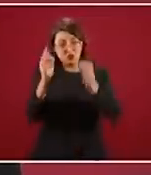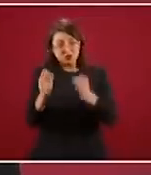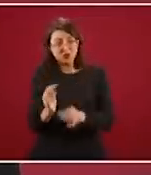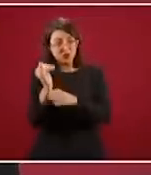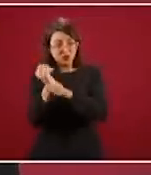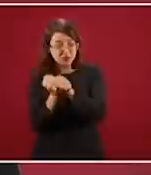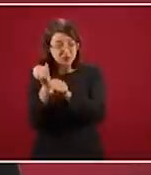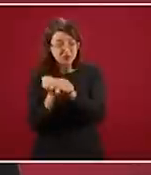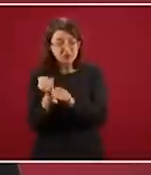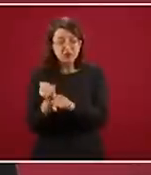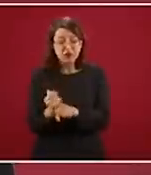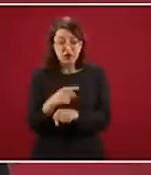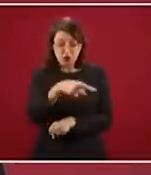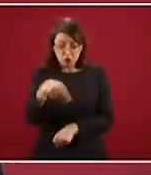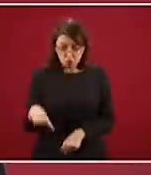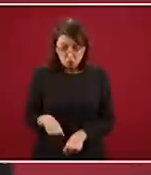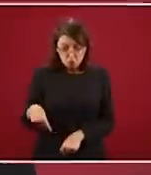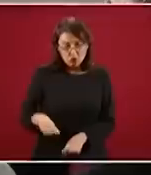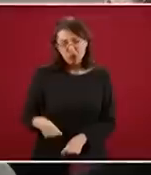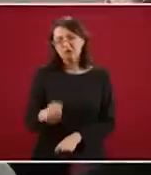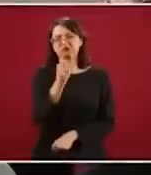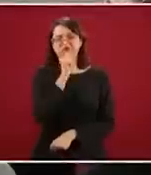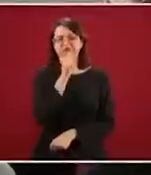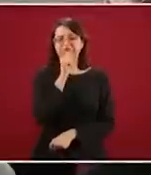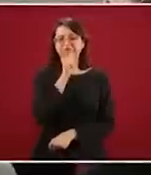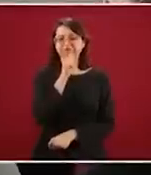compruebe ningún caso hasta el momento.